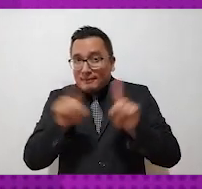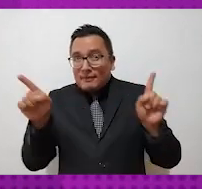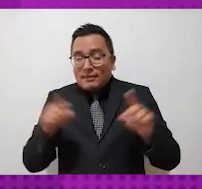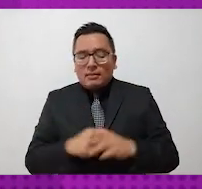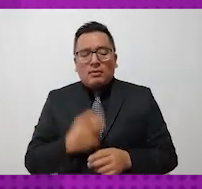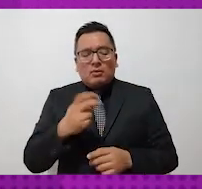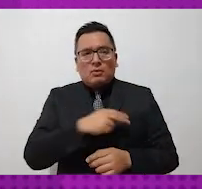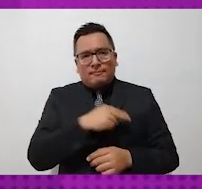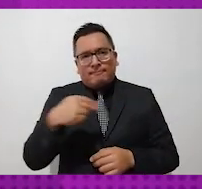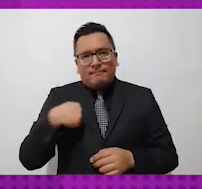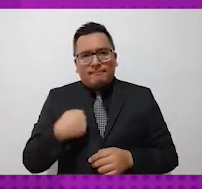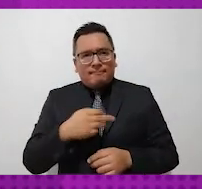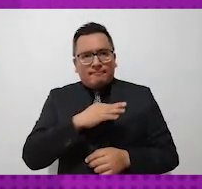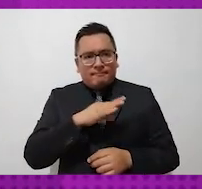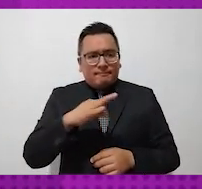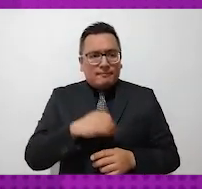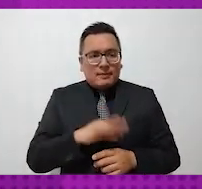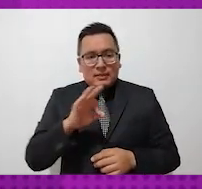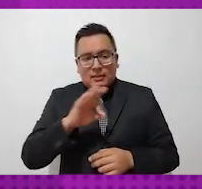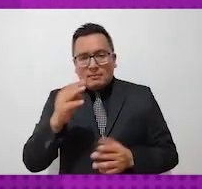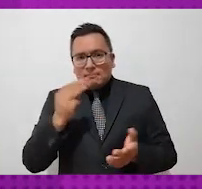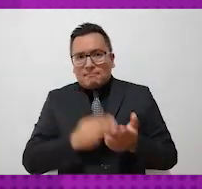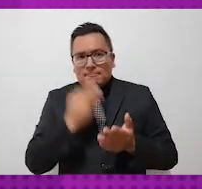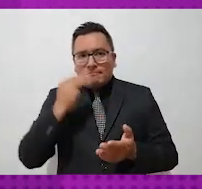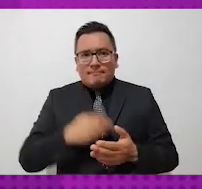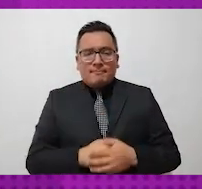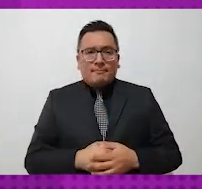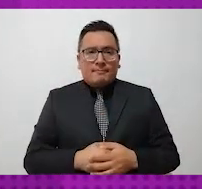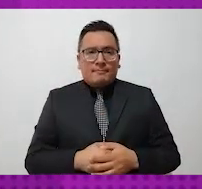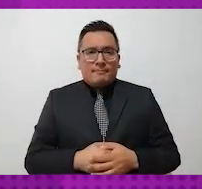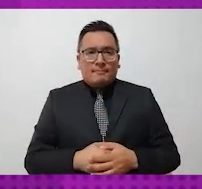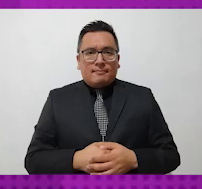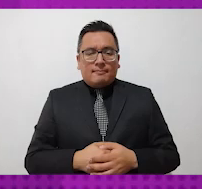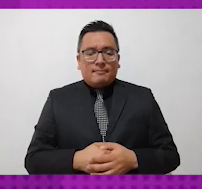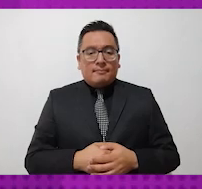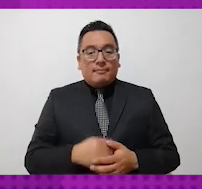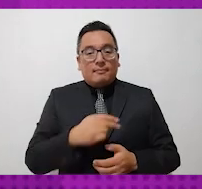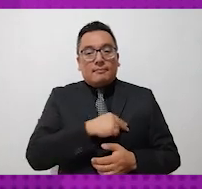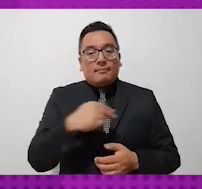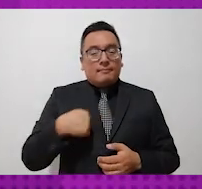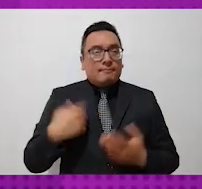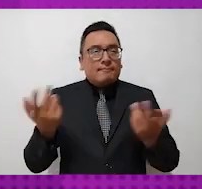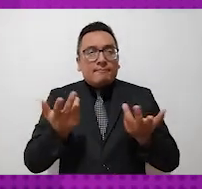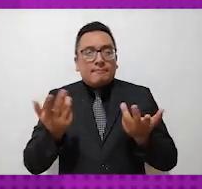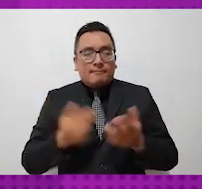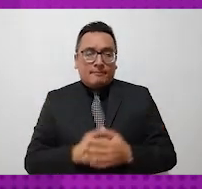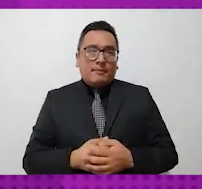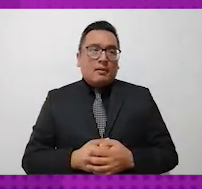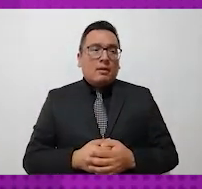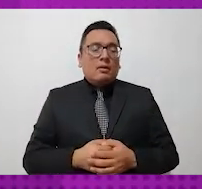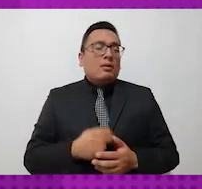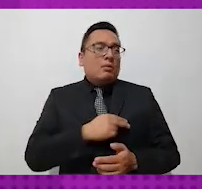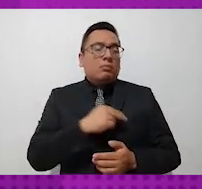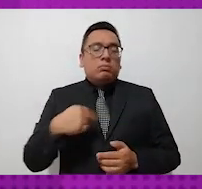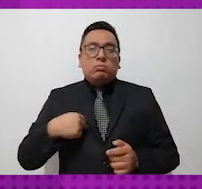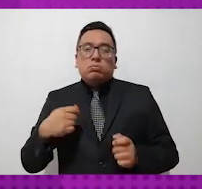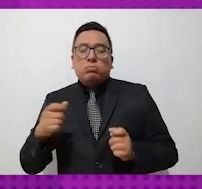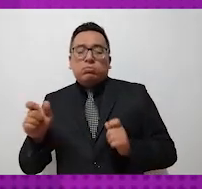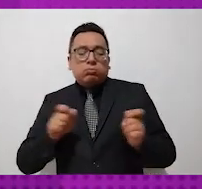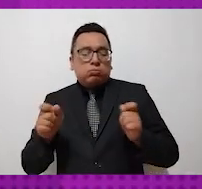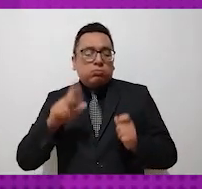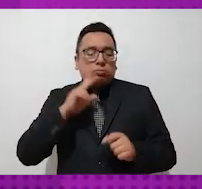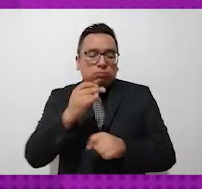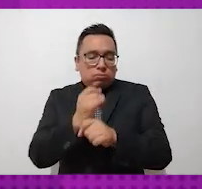nos tocará en determinado momento sancionar. ¿Qué podemos hacer nosotros? La Contraloría